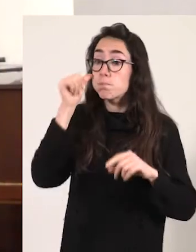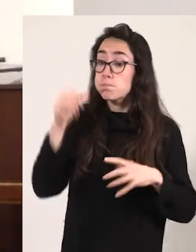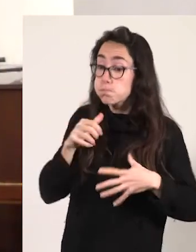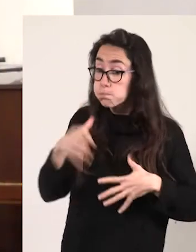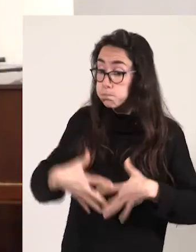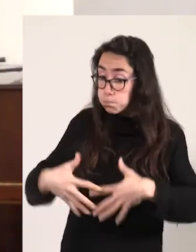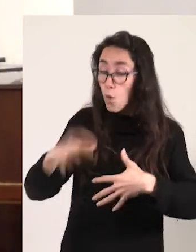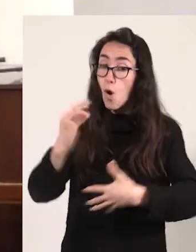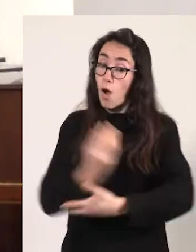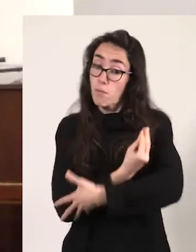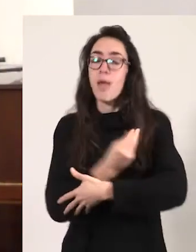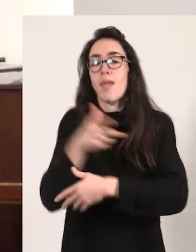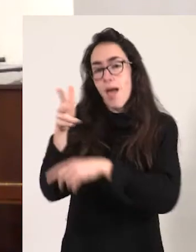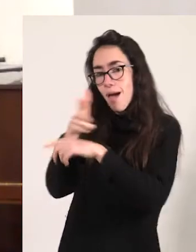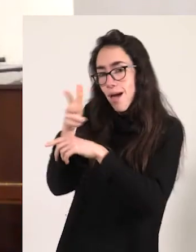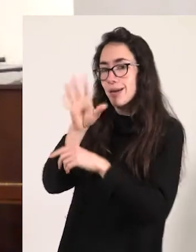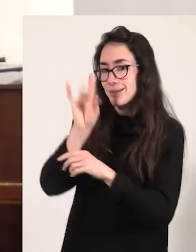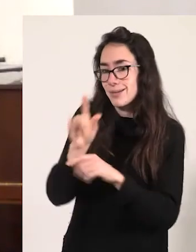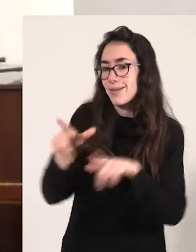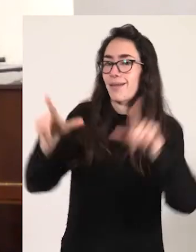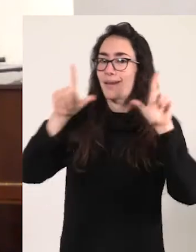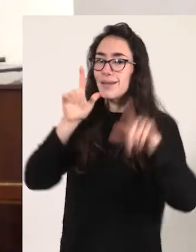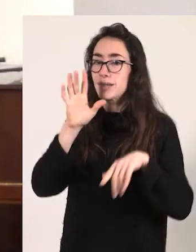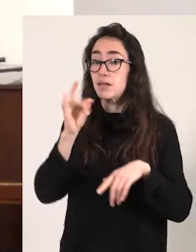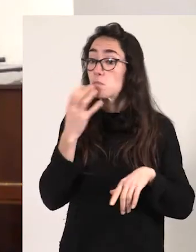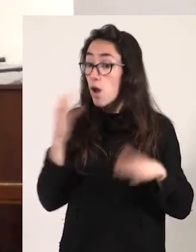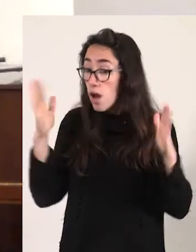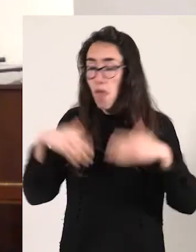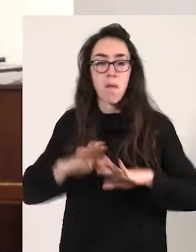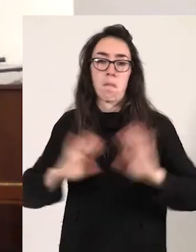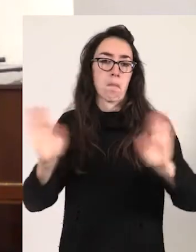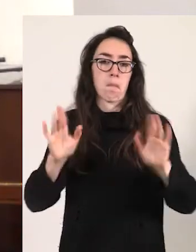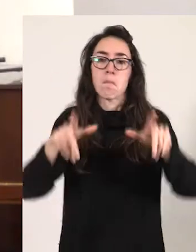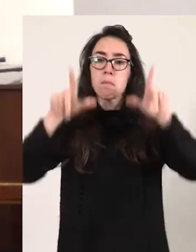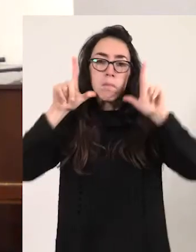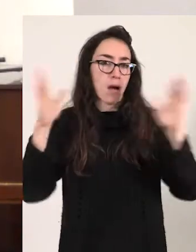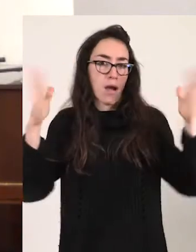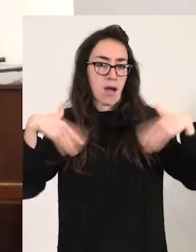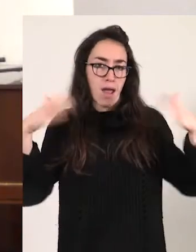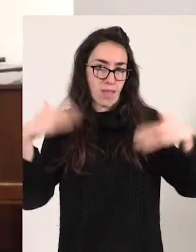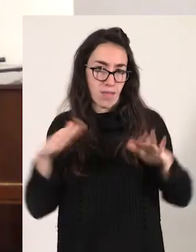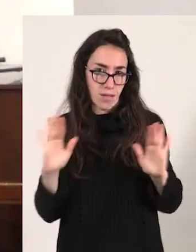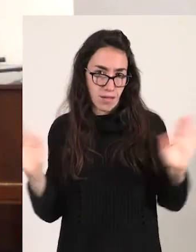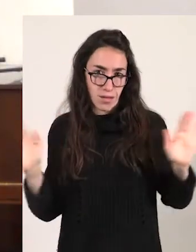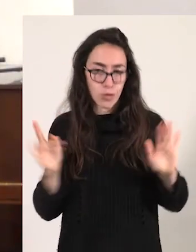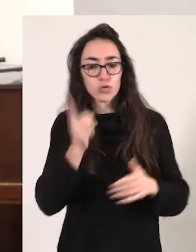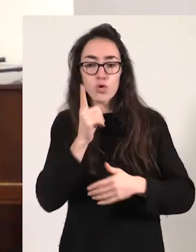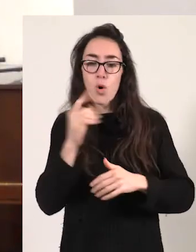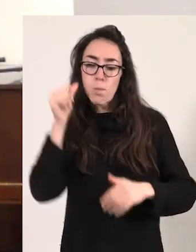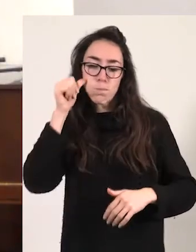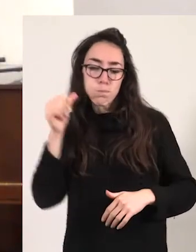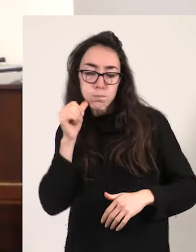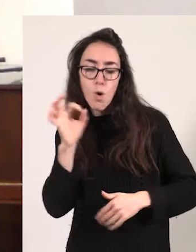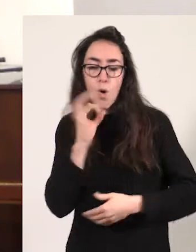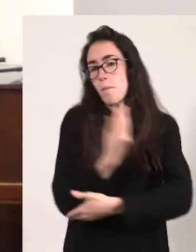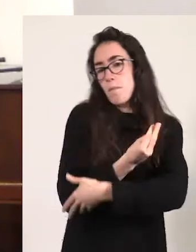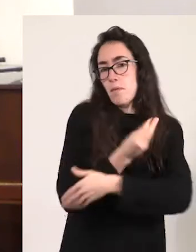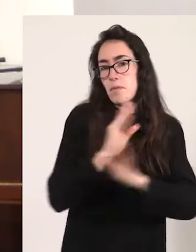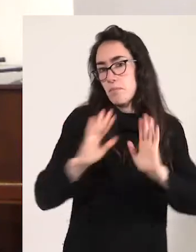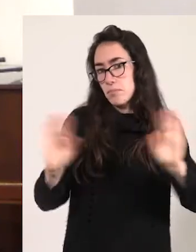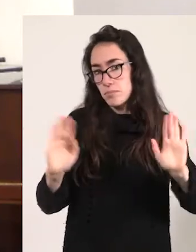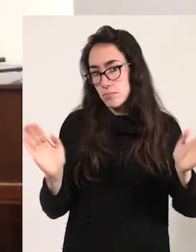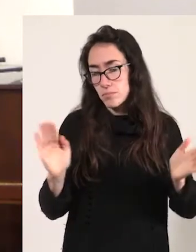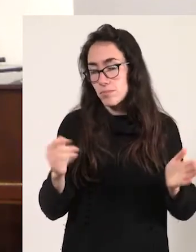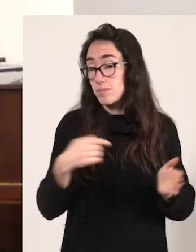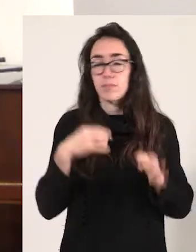suelen aparecer si vienen embarazadas o vienen con un bebé en brazos, y ahí sí tienen derecho a tener un foco,